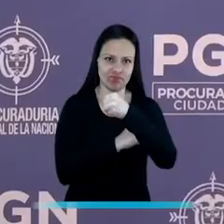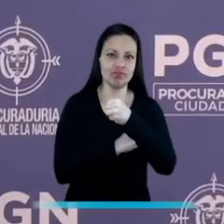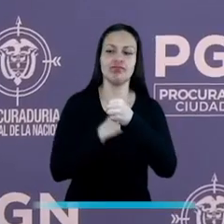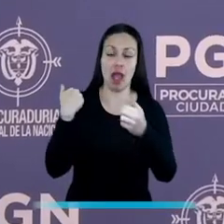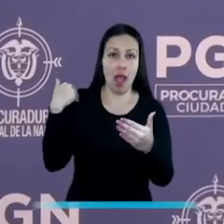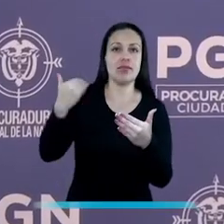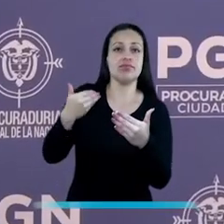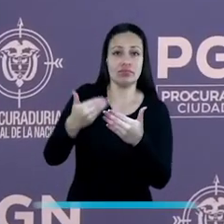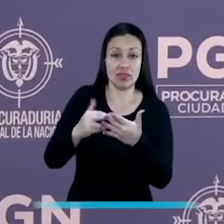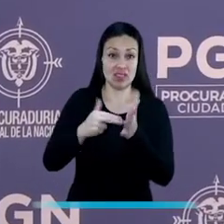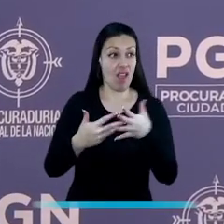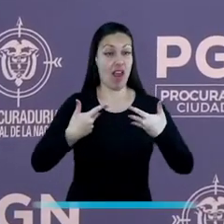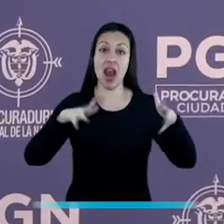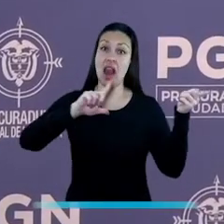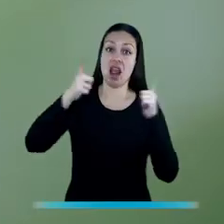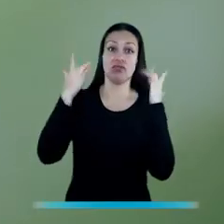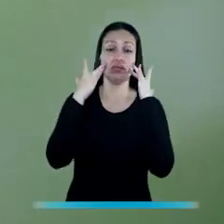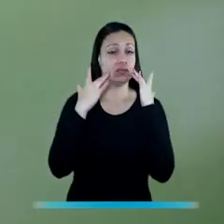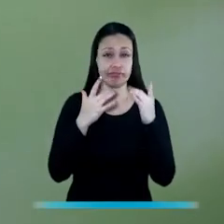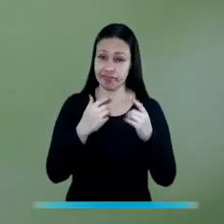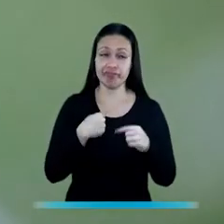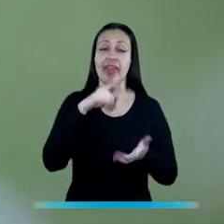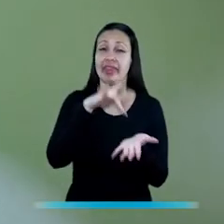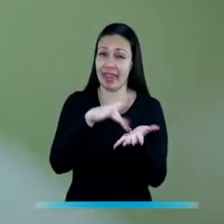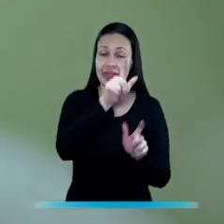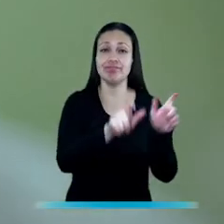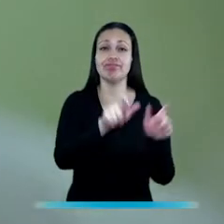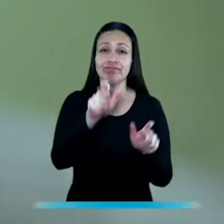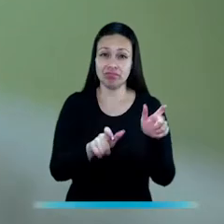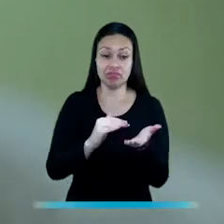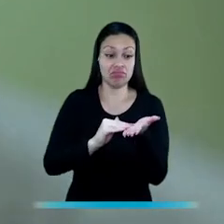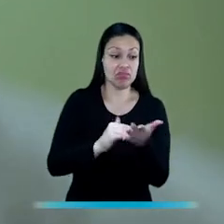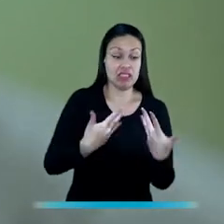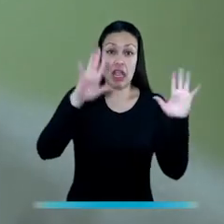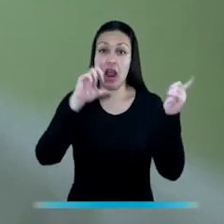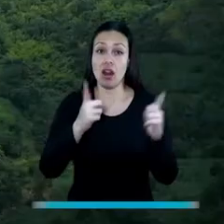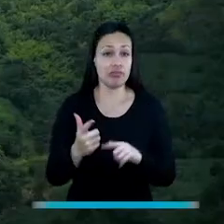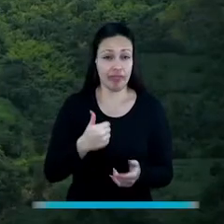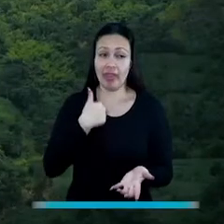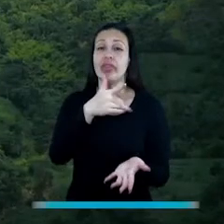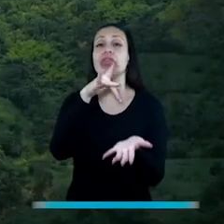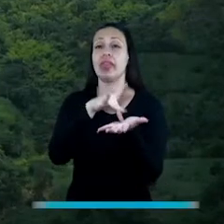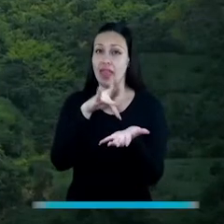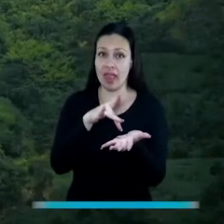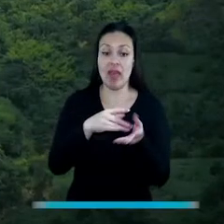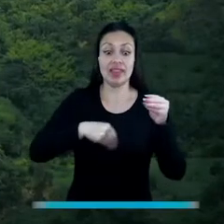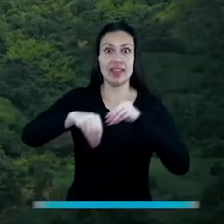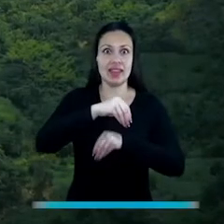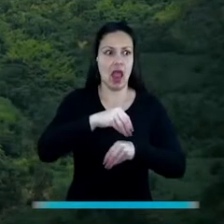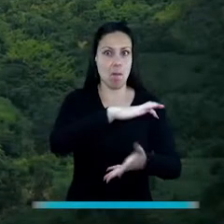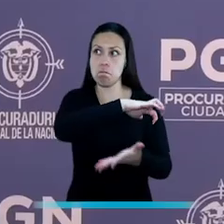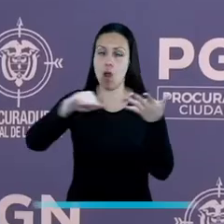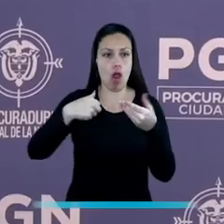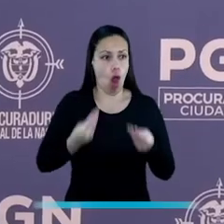Y seguimos en deuda con las víctimas. Seguimos en deuda porque no se han reparado. Seguimos en deuda porque no se les han entregado los territorios que se les